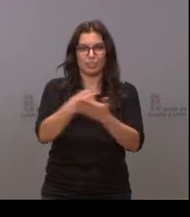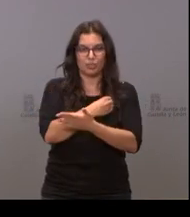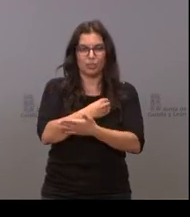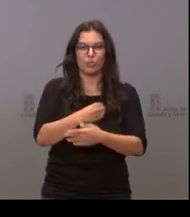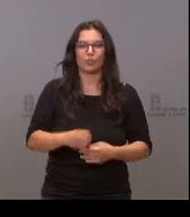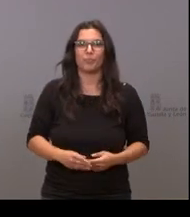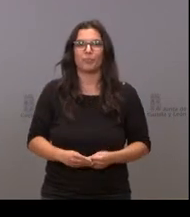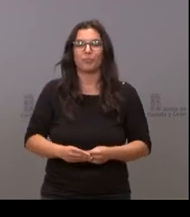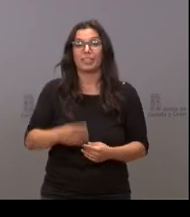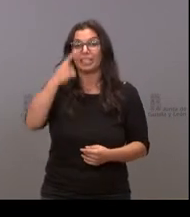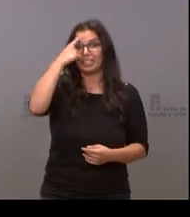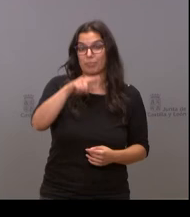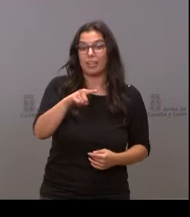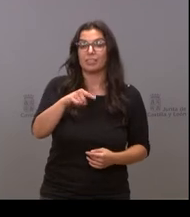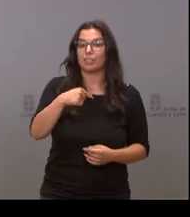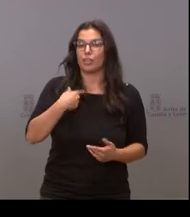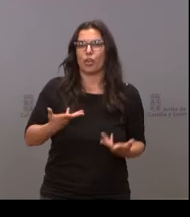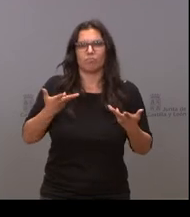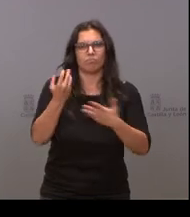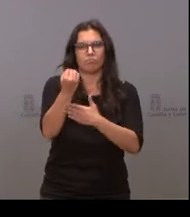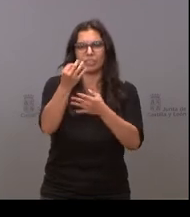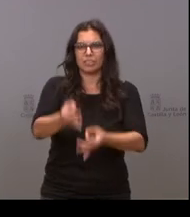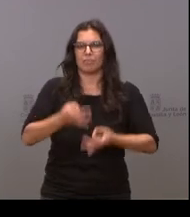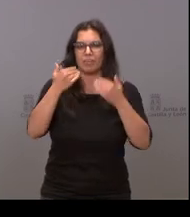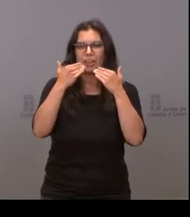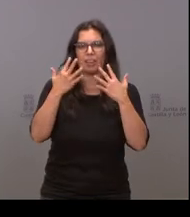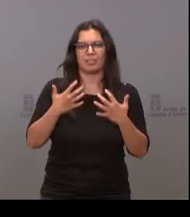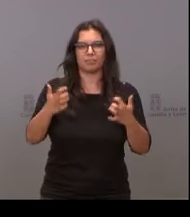que sepáis que podéis contar conmigo muchas gracias